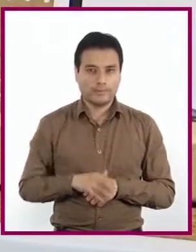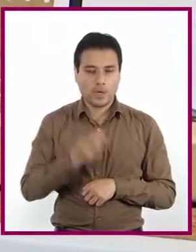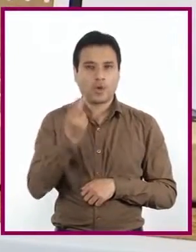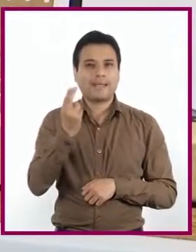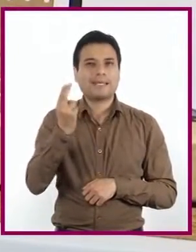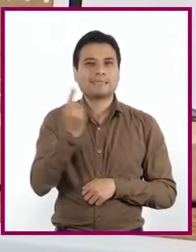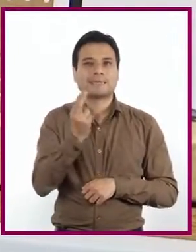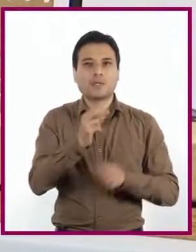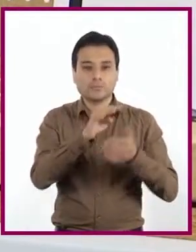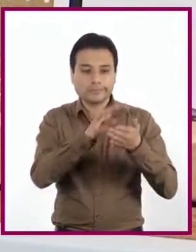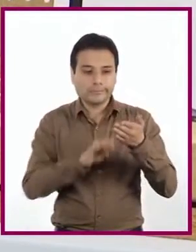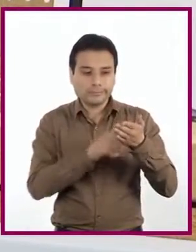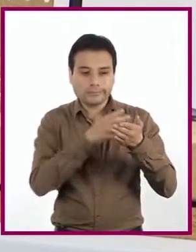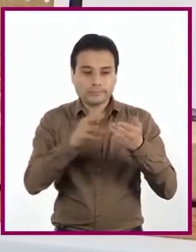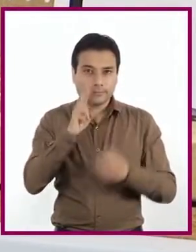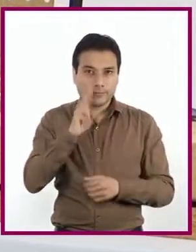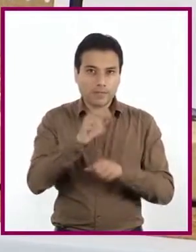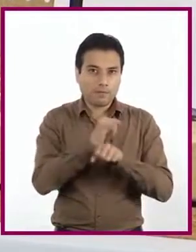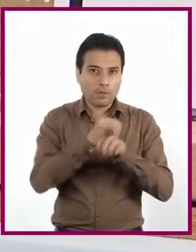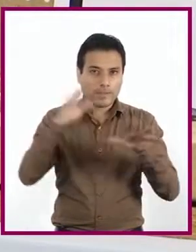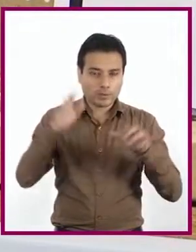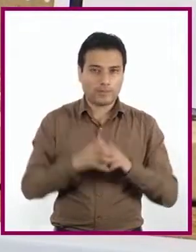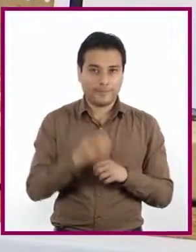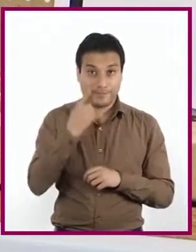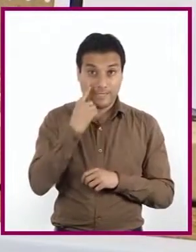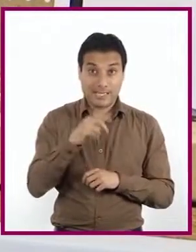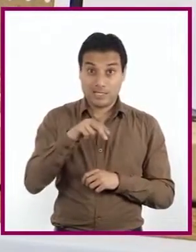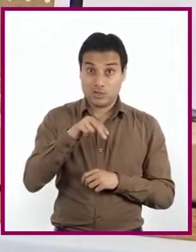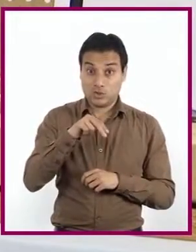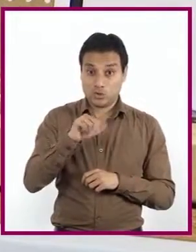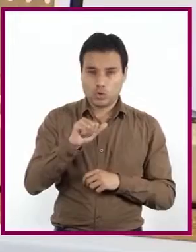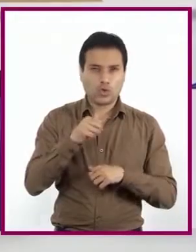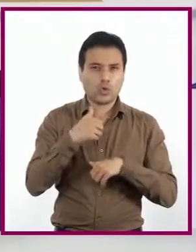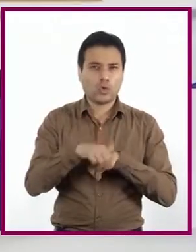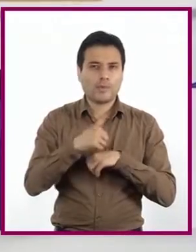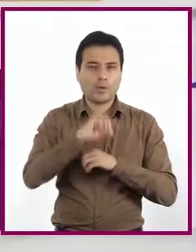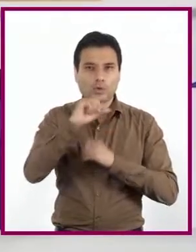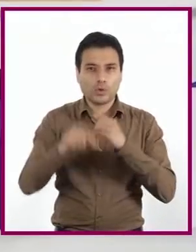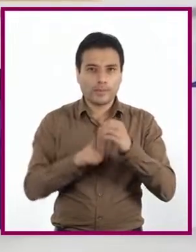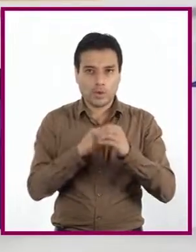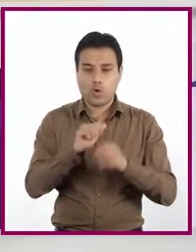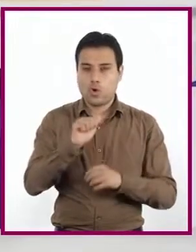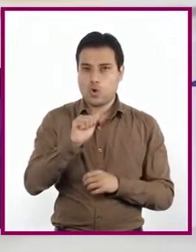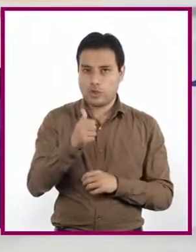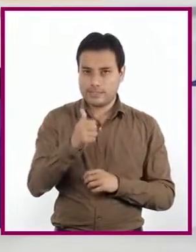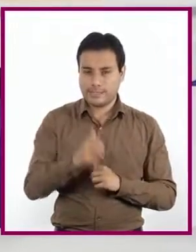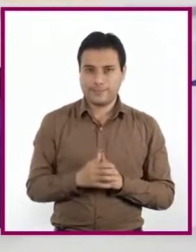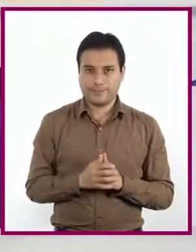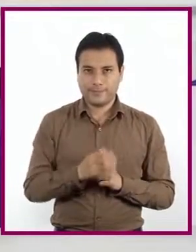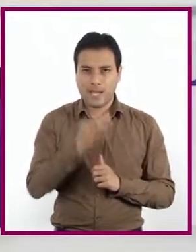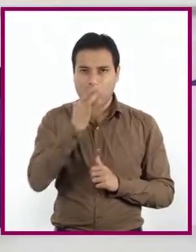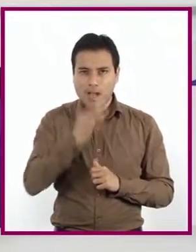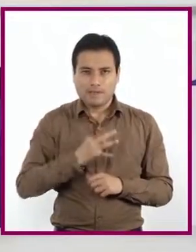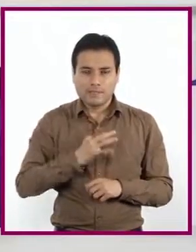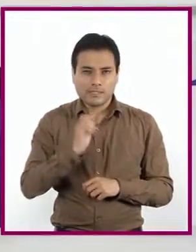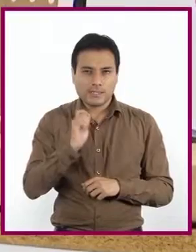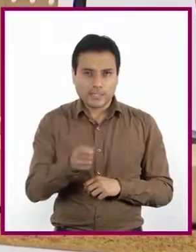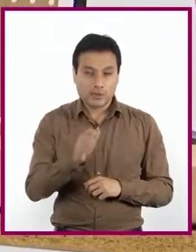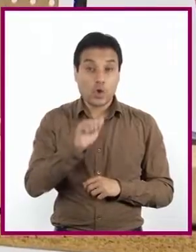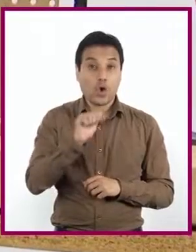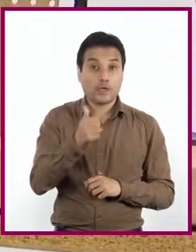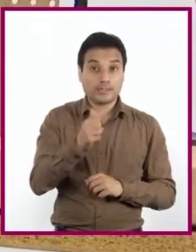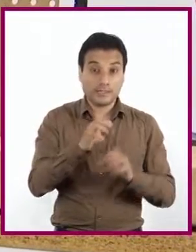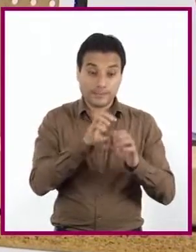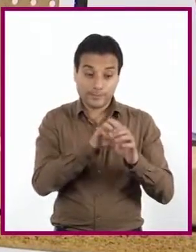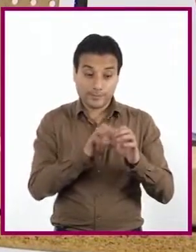la tabla periódica y encontramos que el sodio, su número atómico es 11. Esto me indica que tiene 11 protones